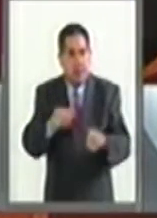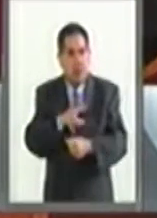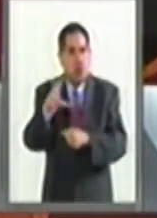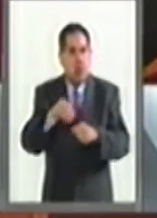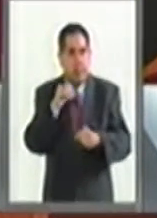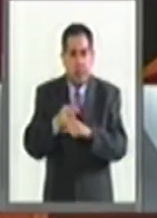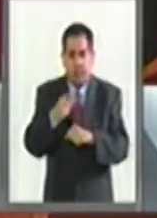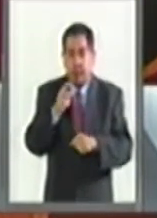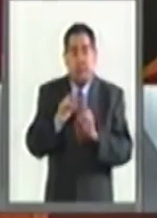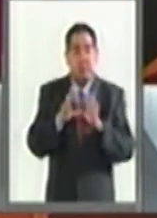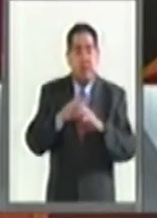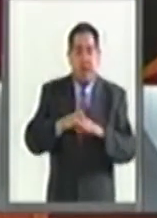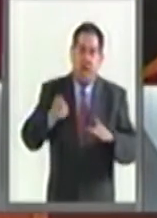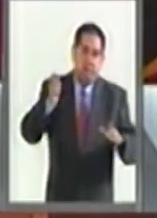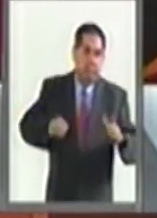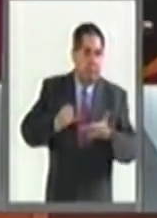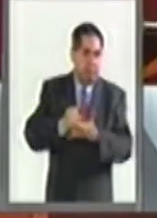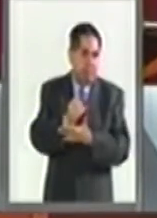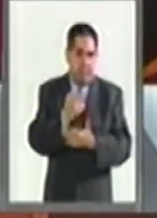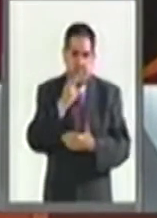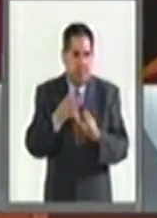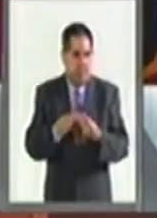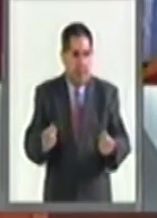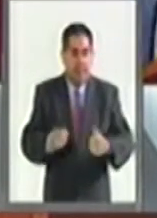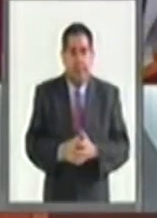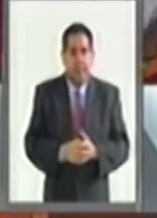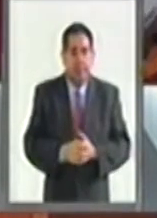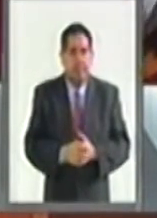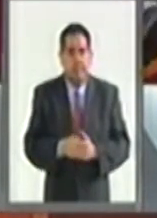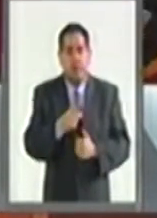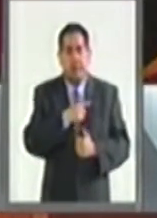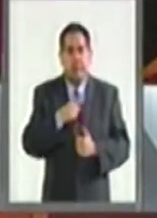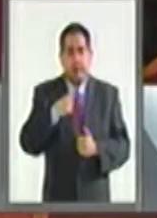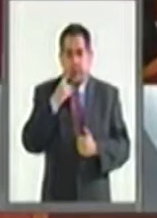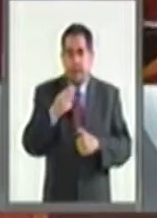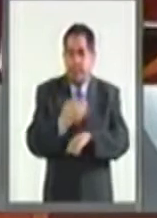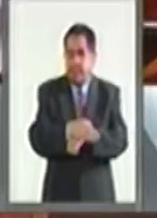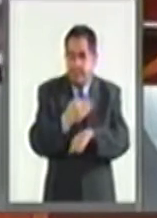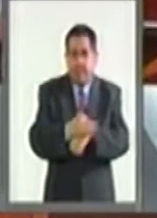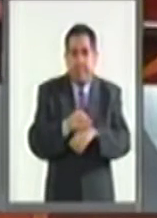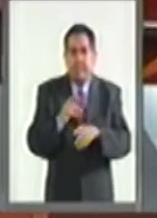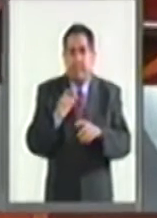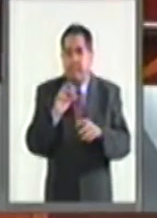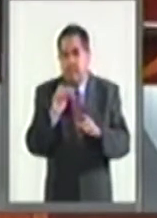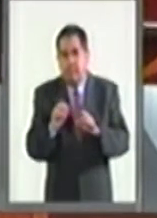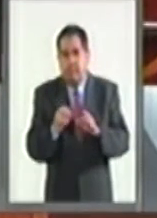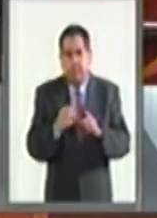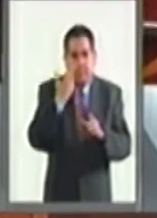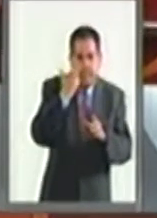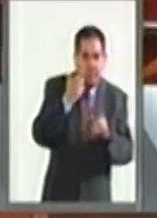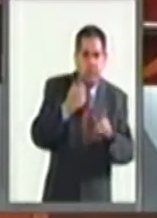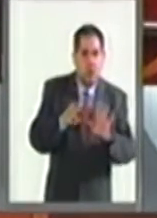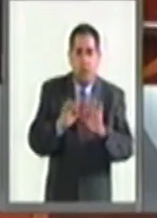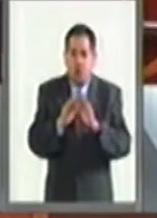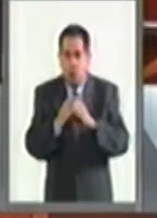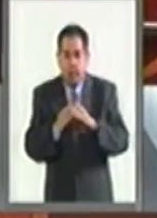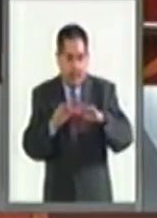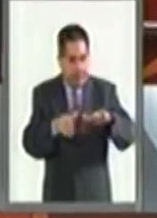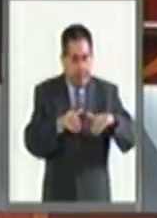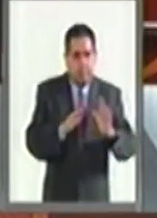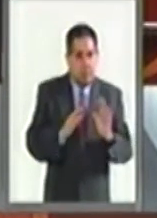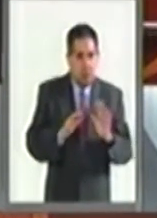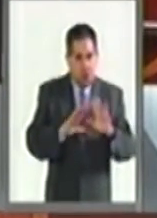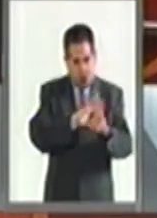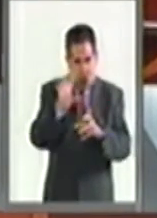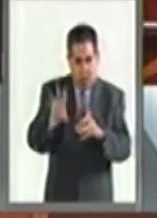momento de emitir sus respectivas resoluciones, pues no se debe atender exclusivamente a la forma en que se lleva el